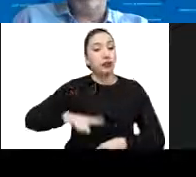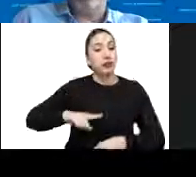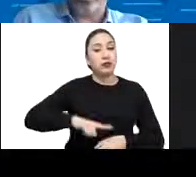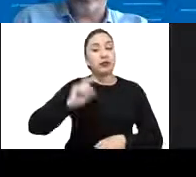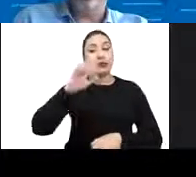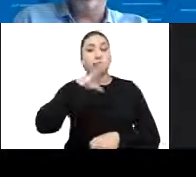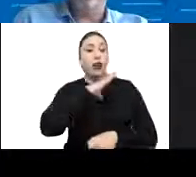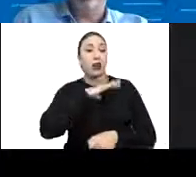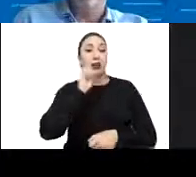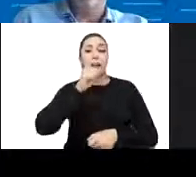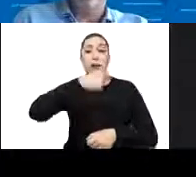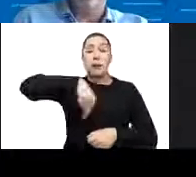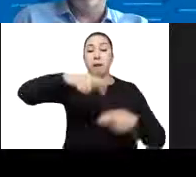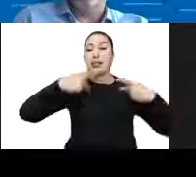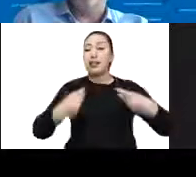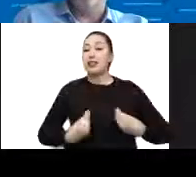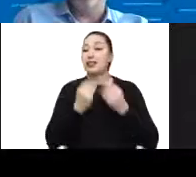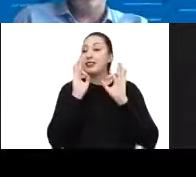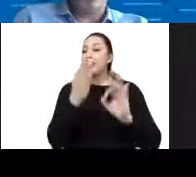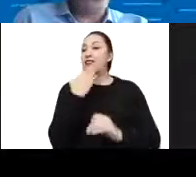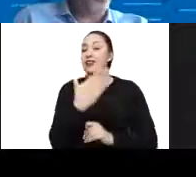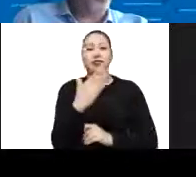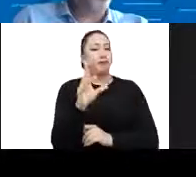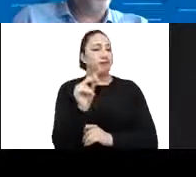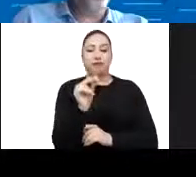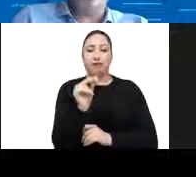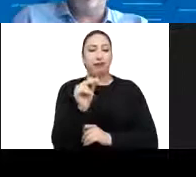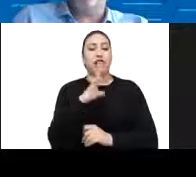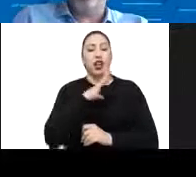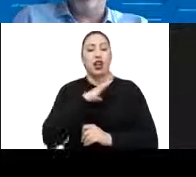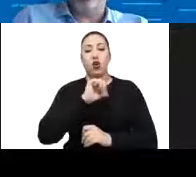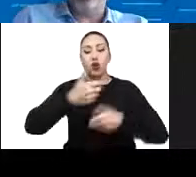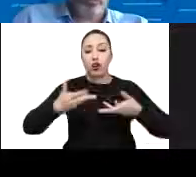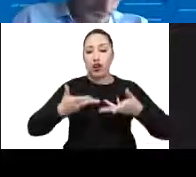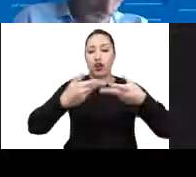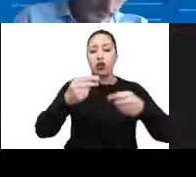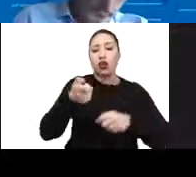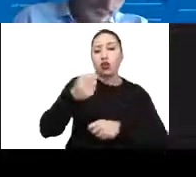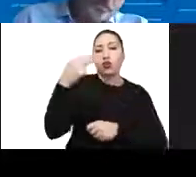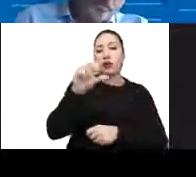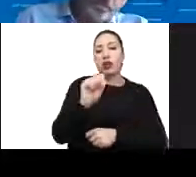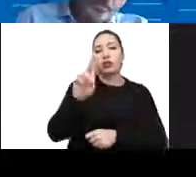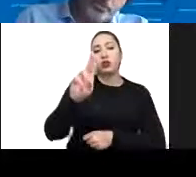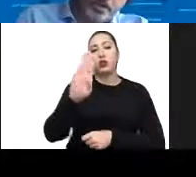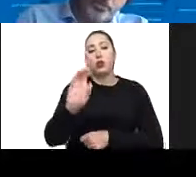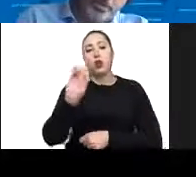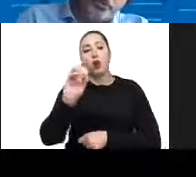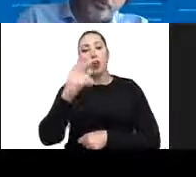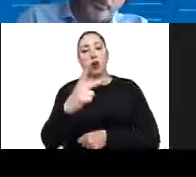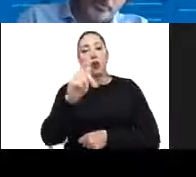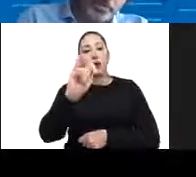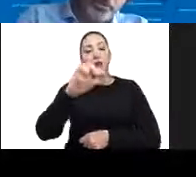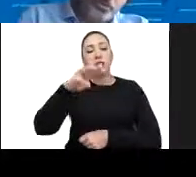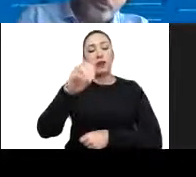resultados sociales, ¿no? El gasto subóptimo, y esto hay que tener cuidado cuando hablamos de gasto público en operadores que